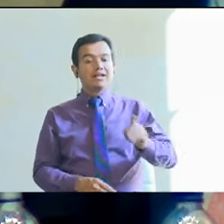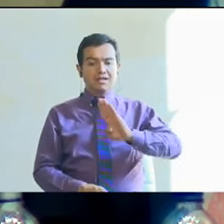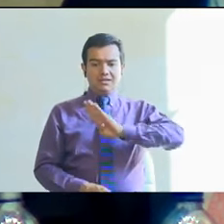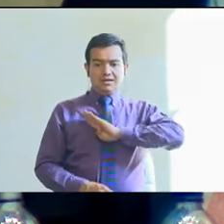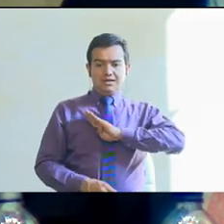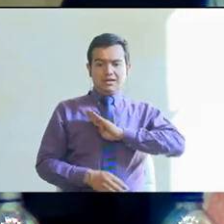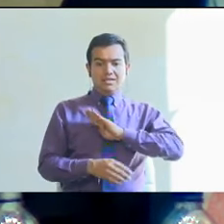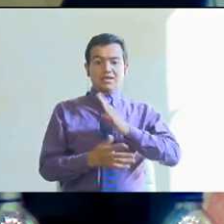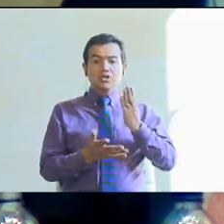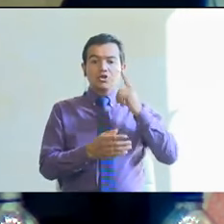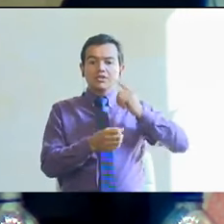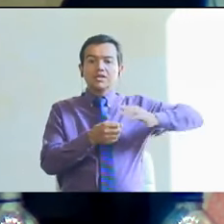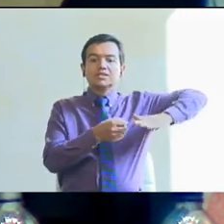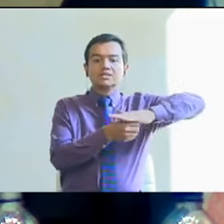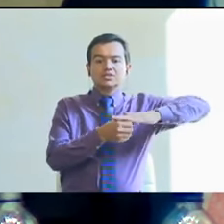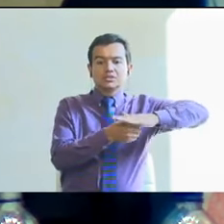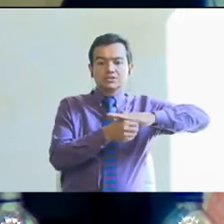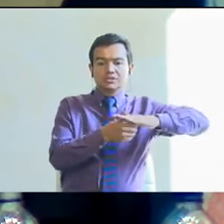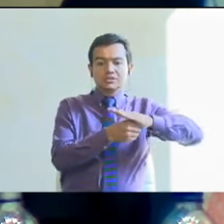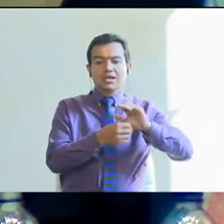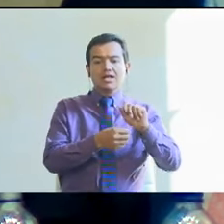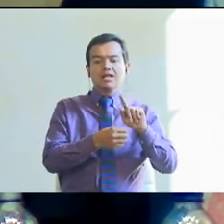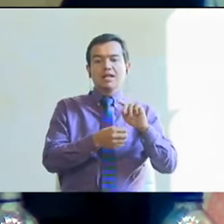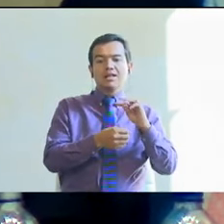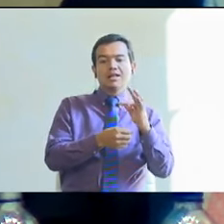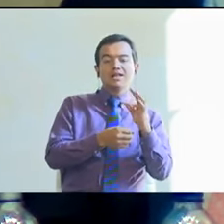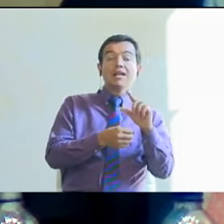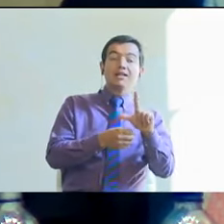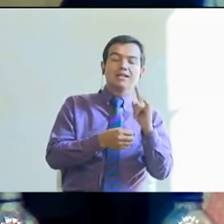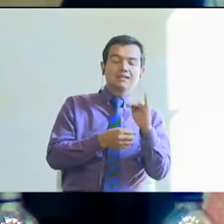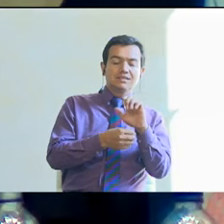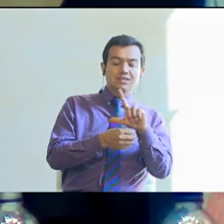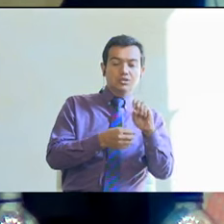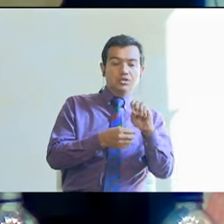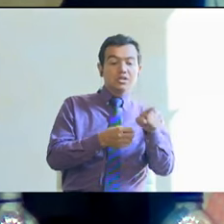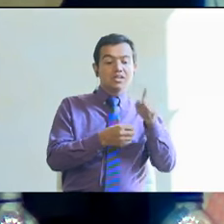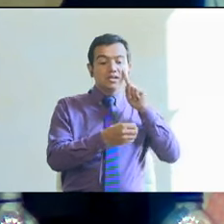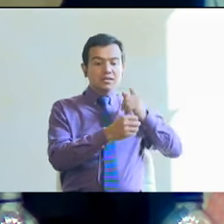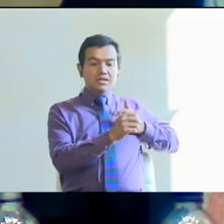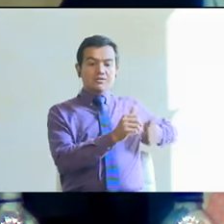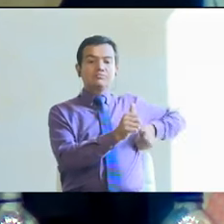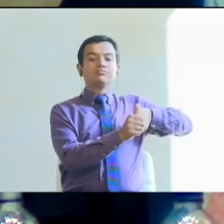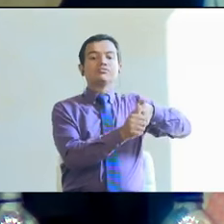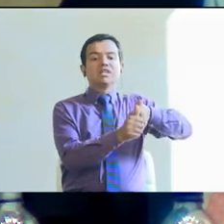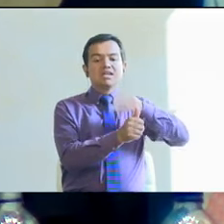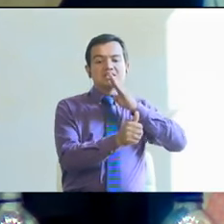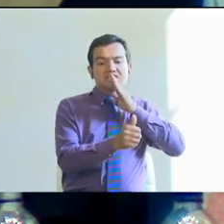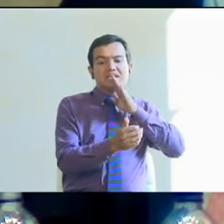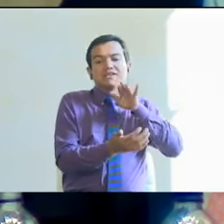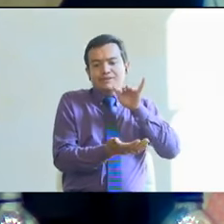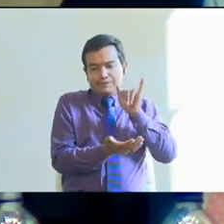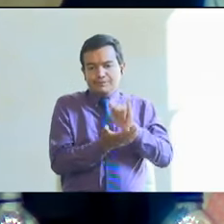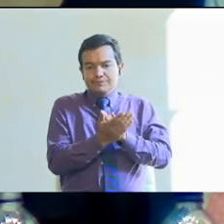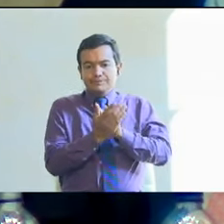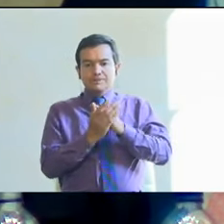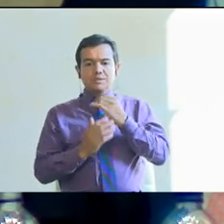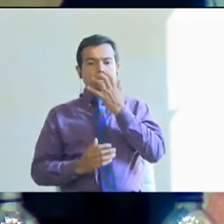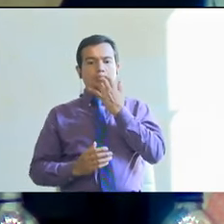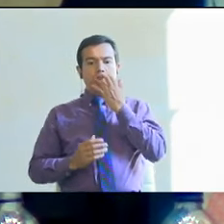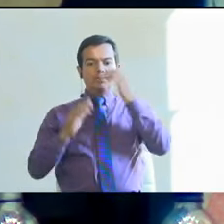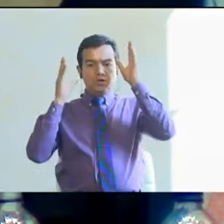perseguido por el régimen de Nicolás maduro el alcalde del limón que nos va a presentar